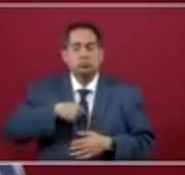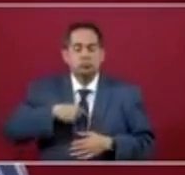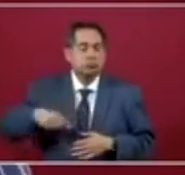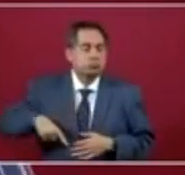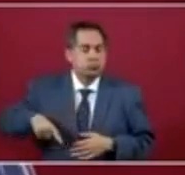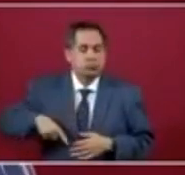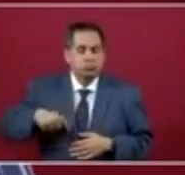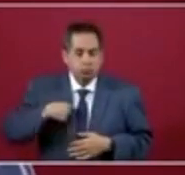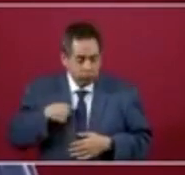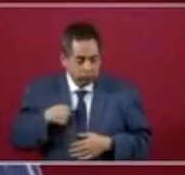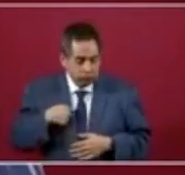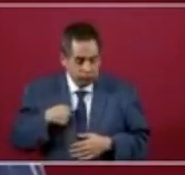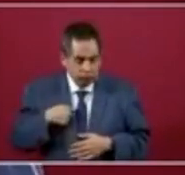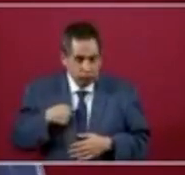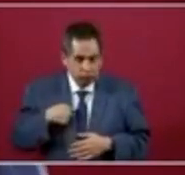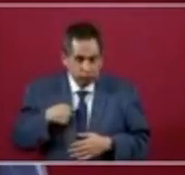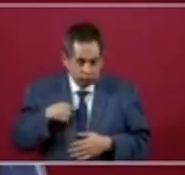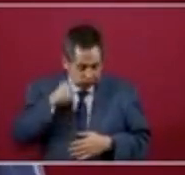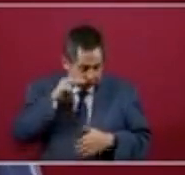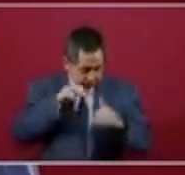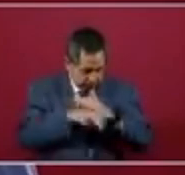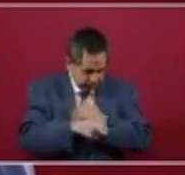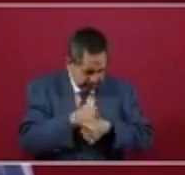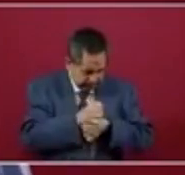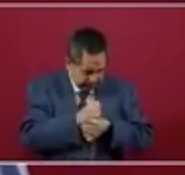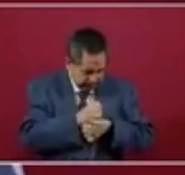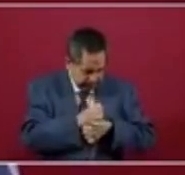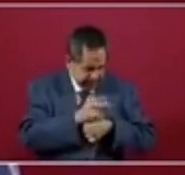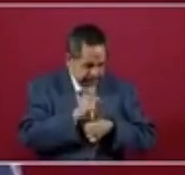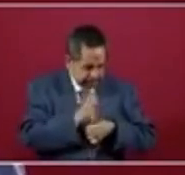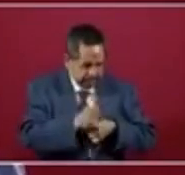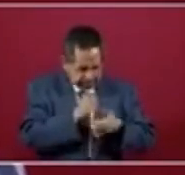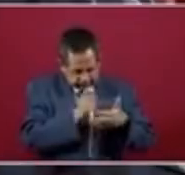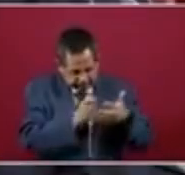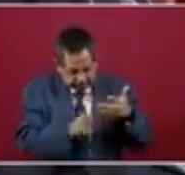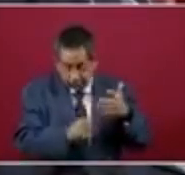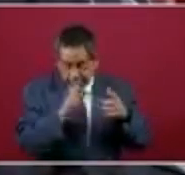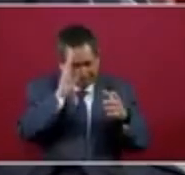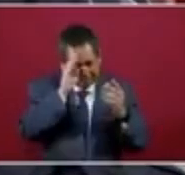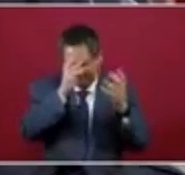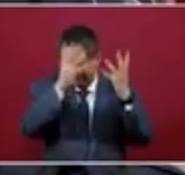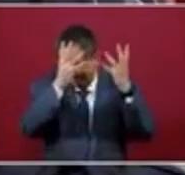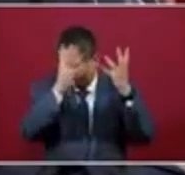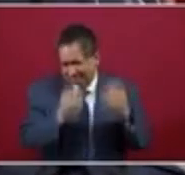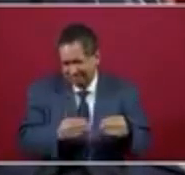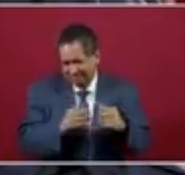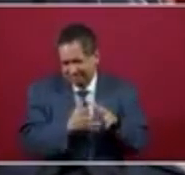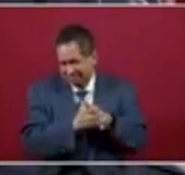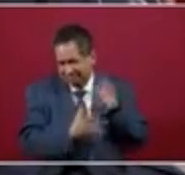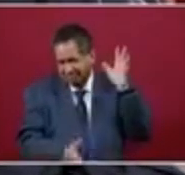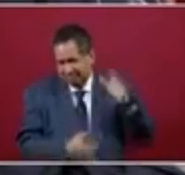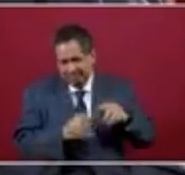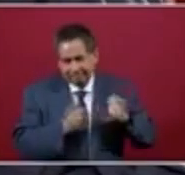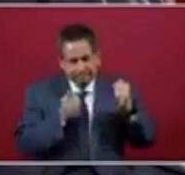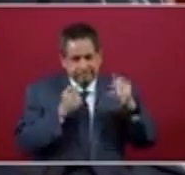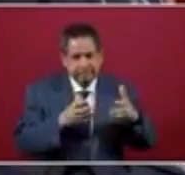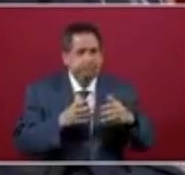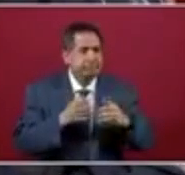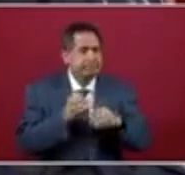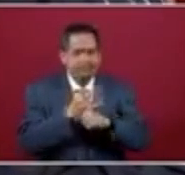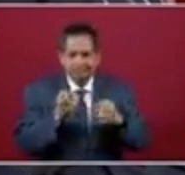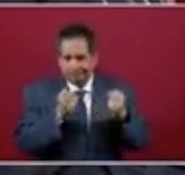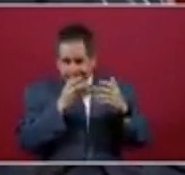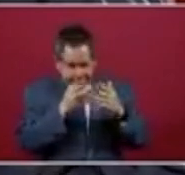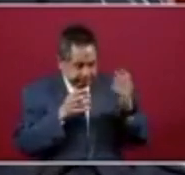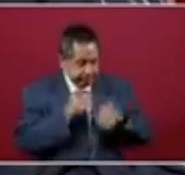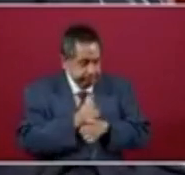Estado, se meta a ese mundo, que además es un mundo de papeles, de documentos, de información,